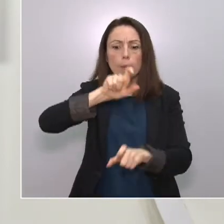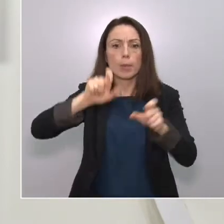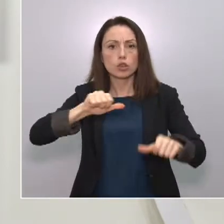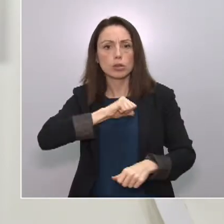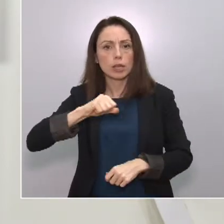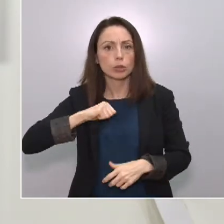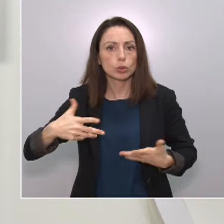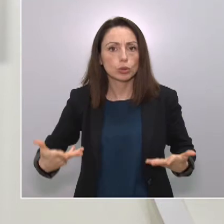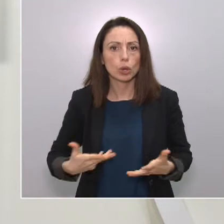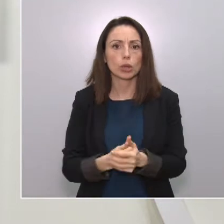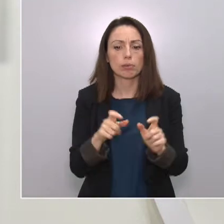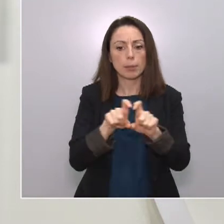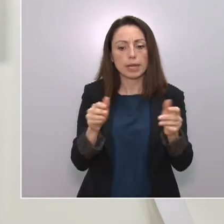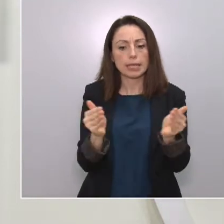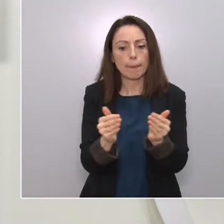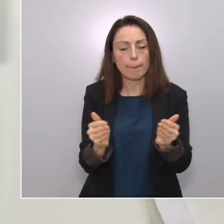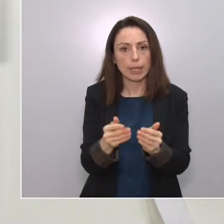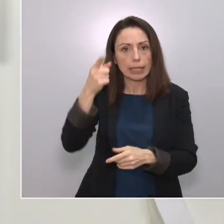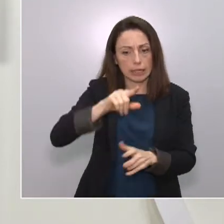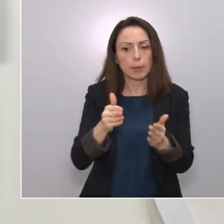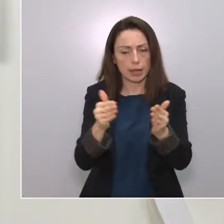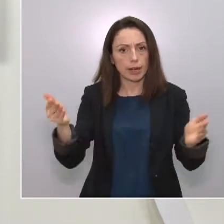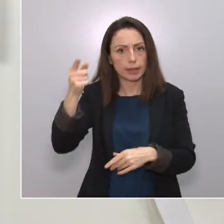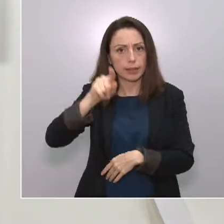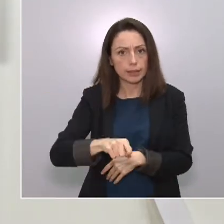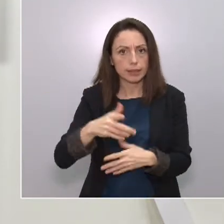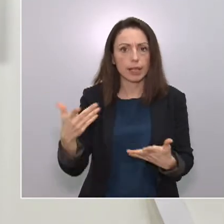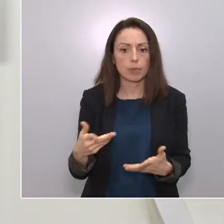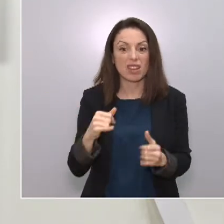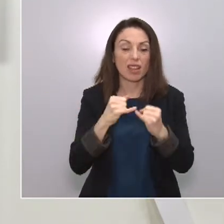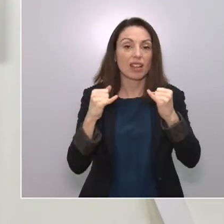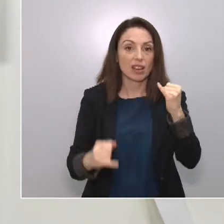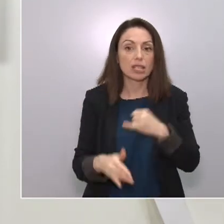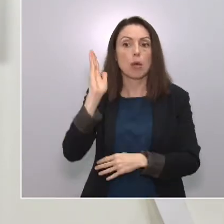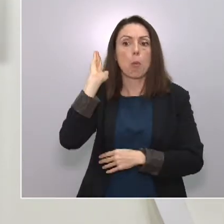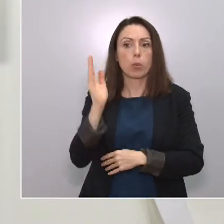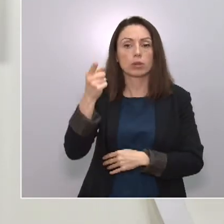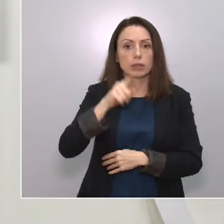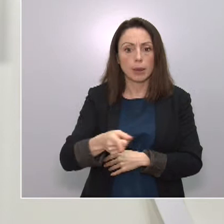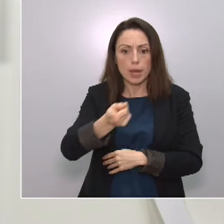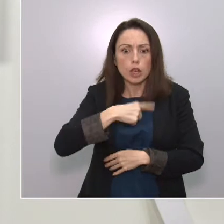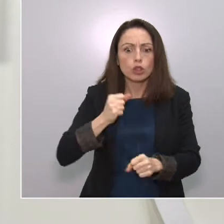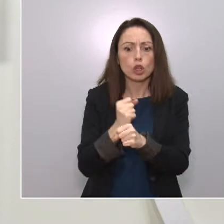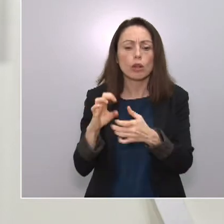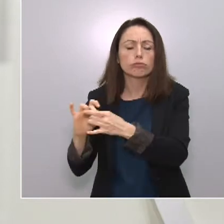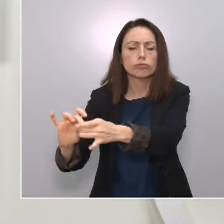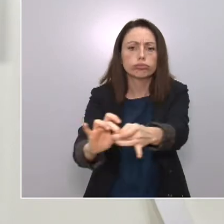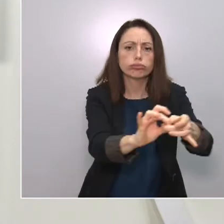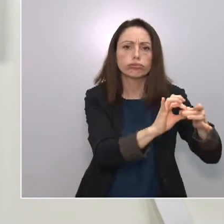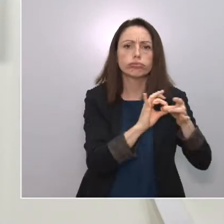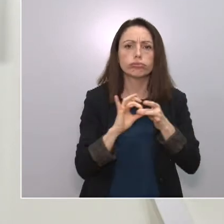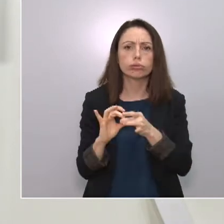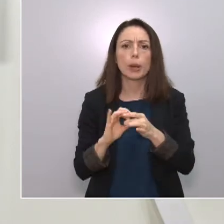para reactivar a pequeñas empresas, también a las grandes, a las que esta crisis ha golpeado de lleno. Y todo ello con